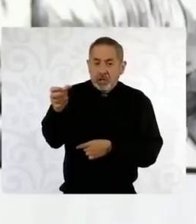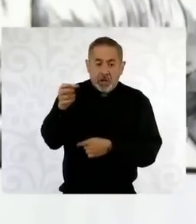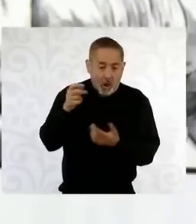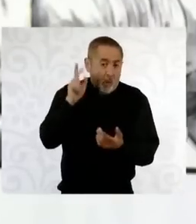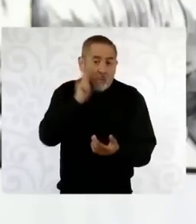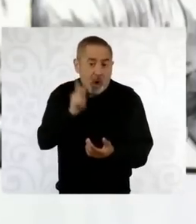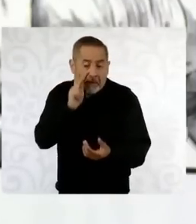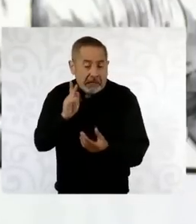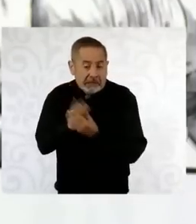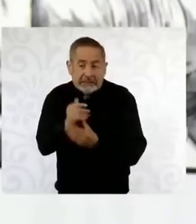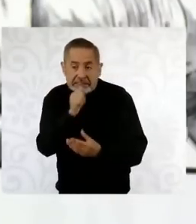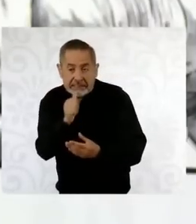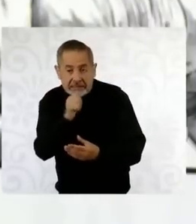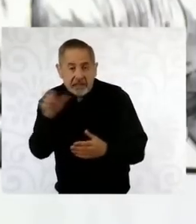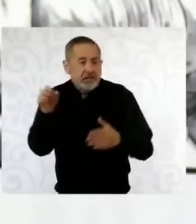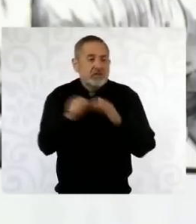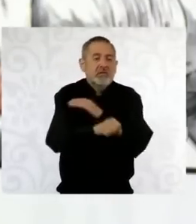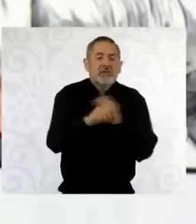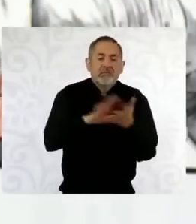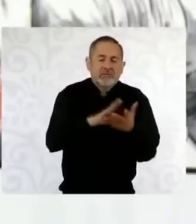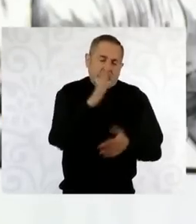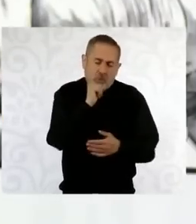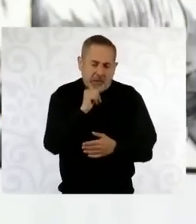su proceso. En